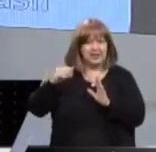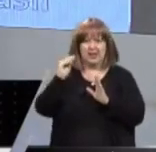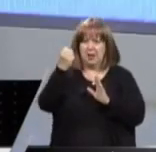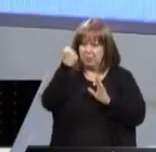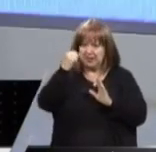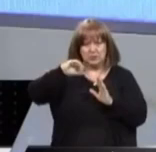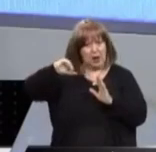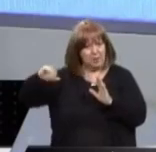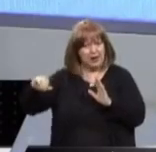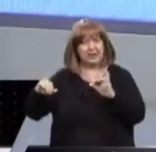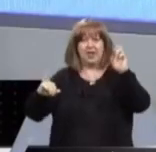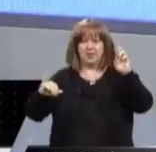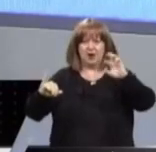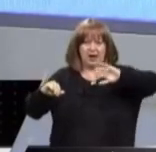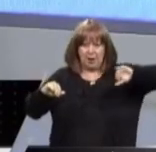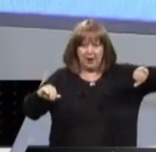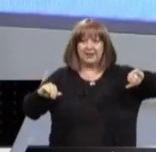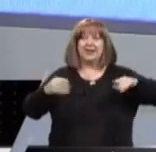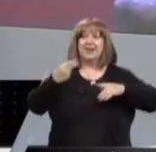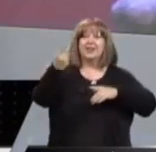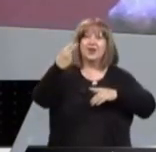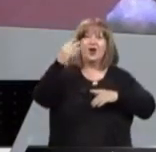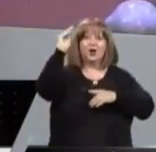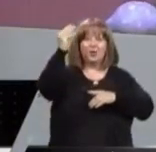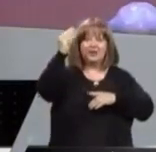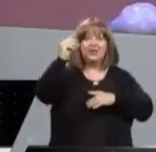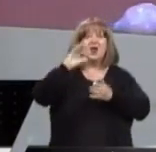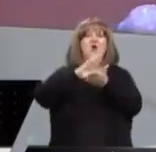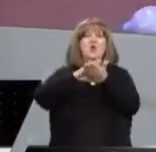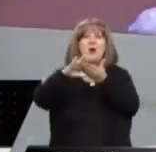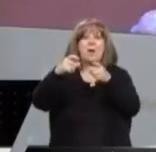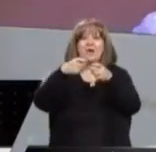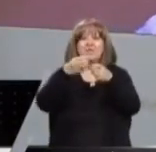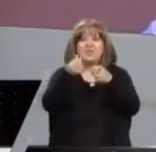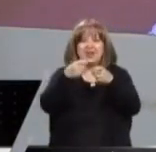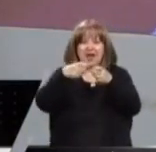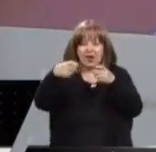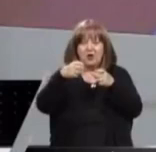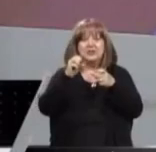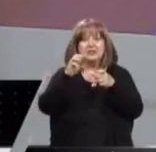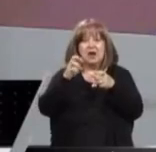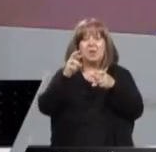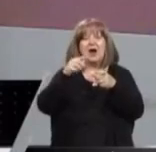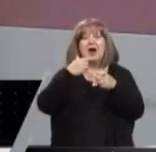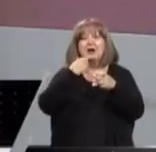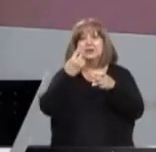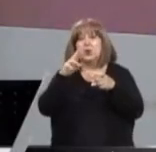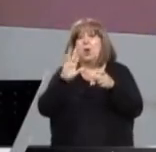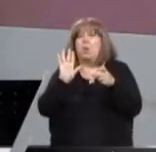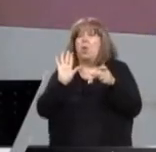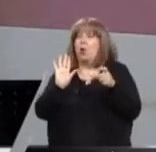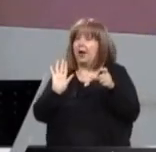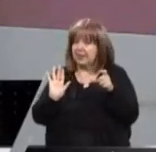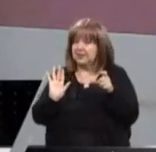a esta idea de tener una moneda de intercambio. Esa es la moneda que incluso, independientemente de que se había inventado muchos de la Argentina, hoy Brasil